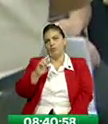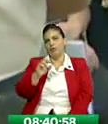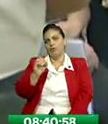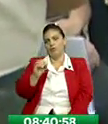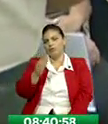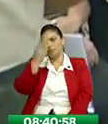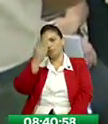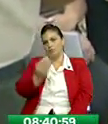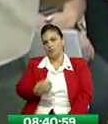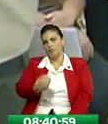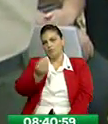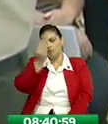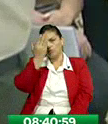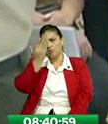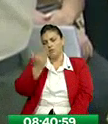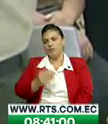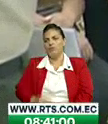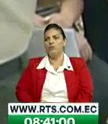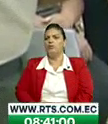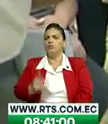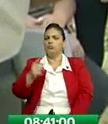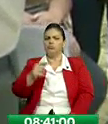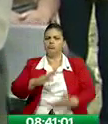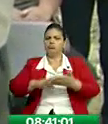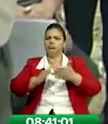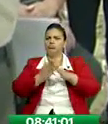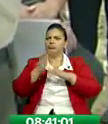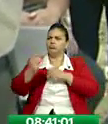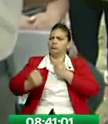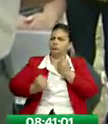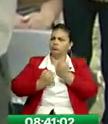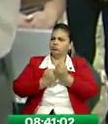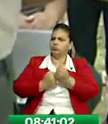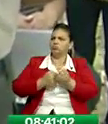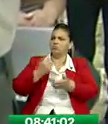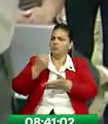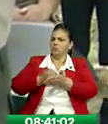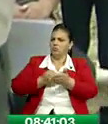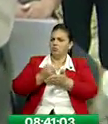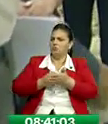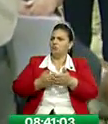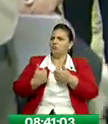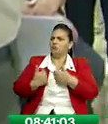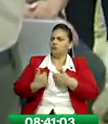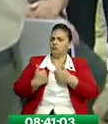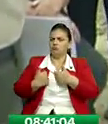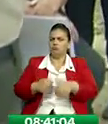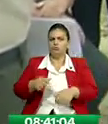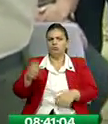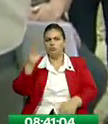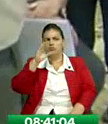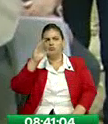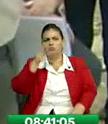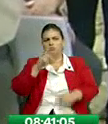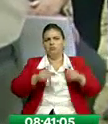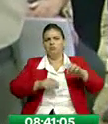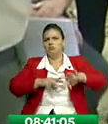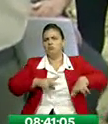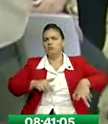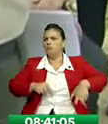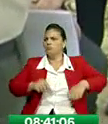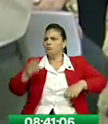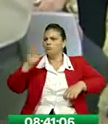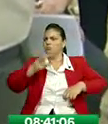hombro a hombro con los moradores de este sector de Monte Sinaí, luchando contra estos parásitos, estos plagas, las